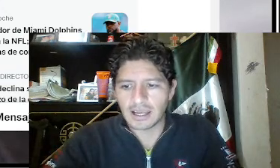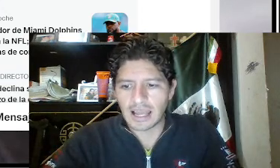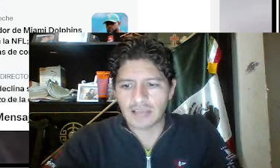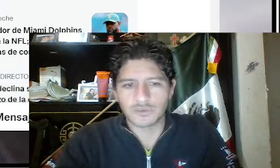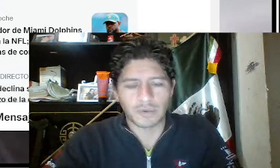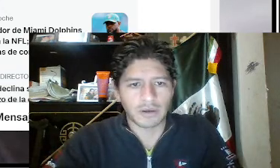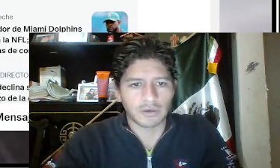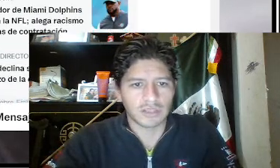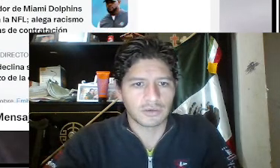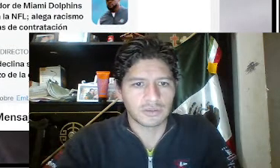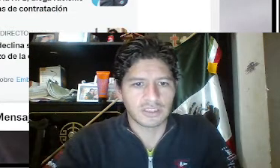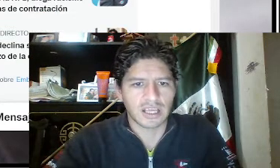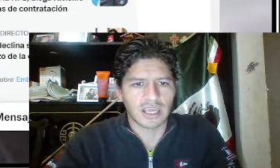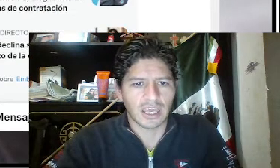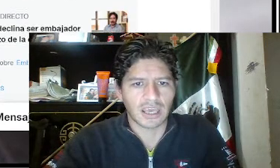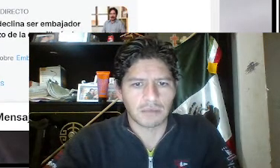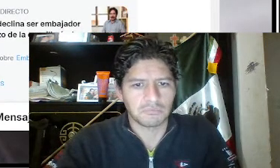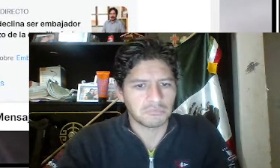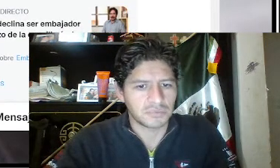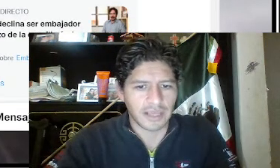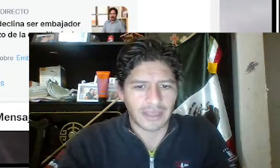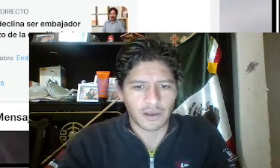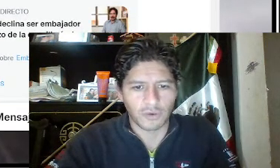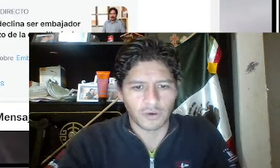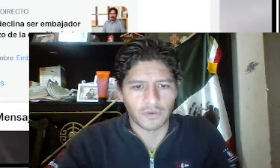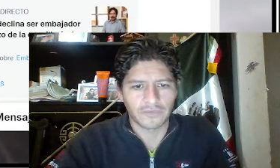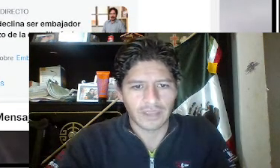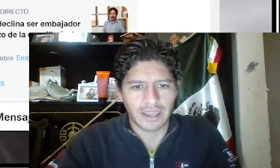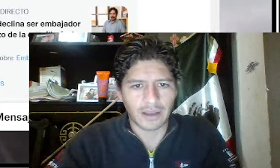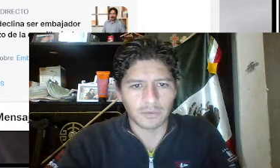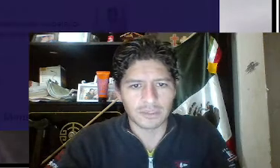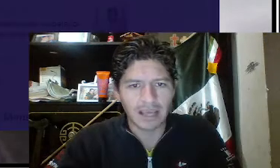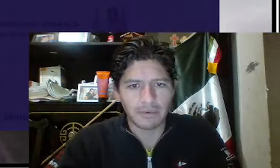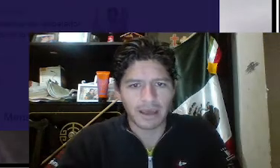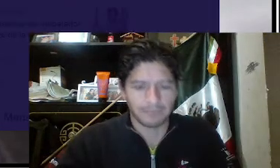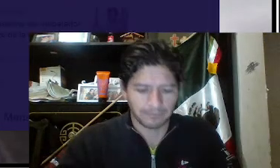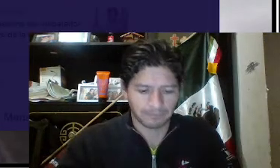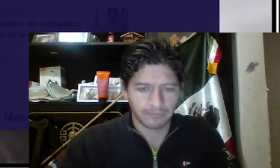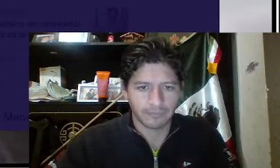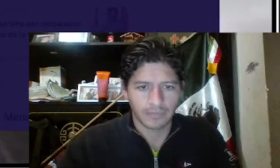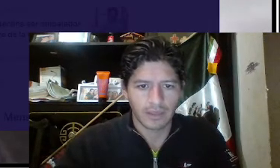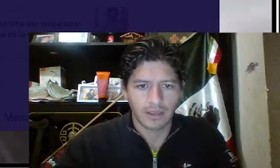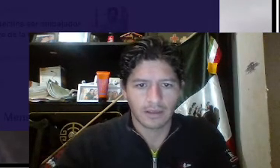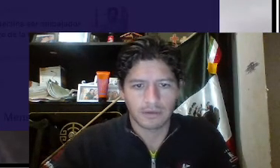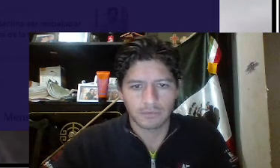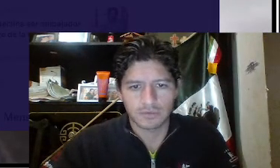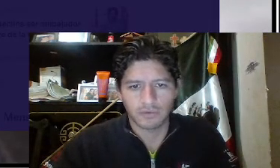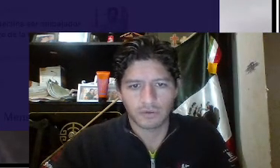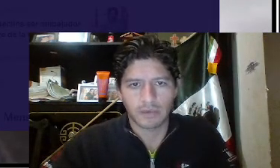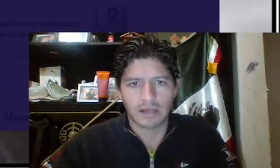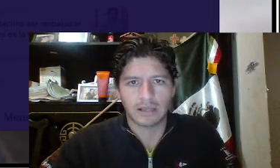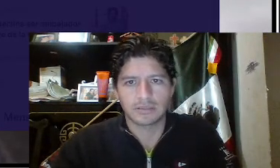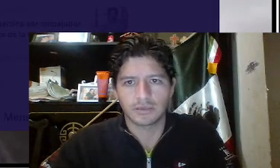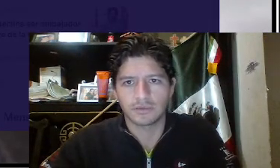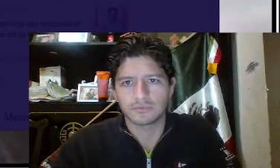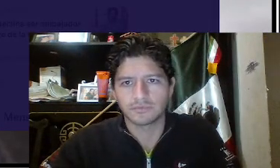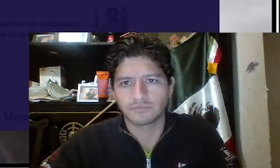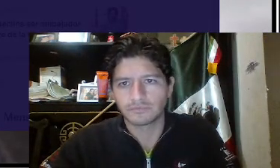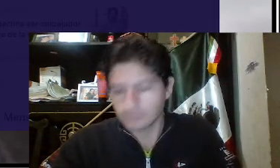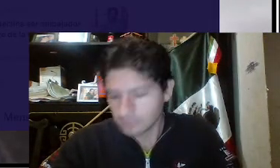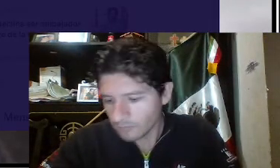dice la Suprema Corte de Justicia que pues, queda como estaba. Vamos a informar